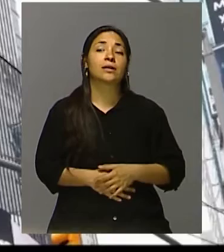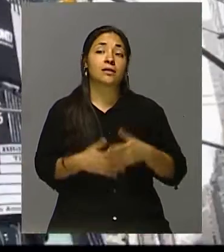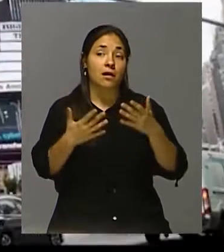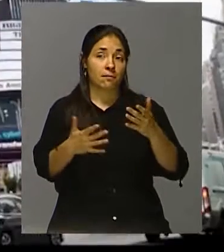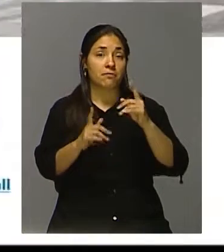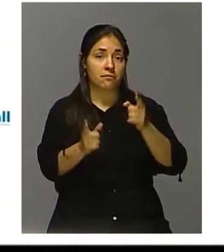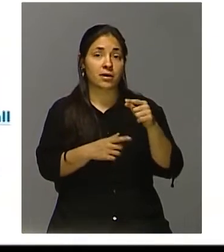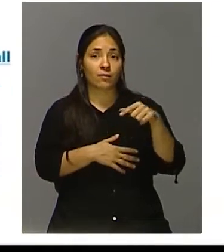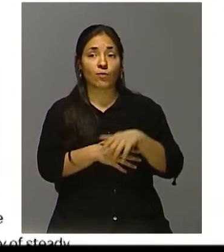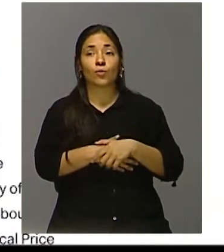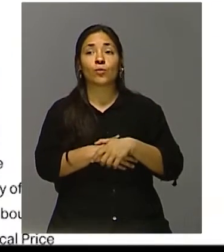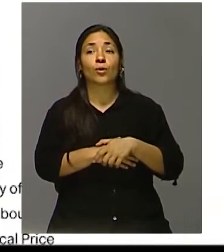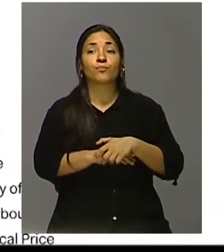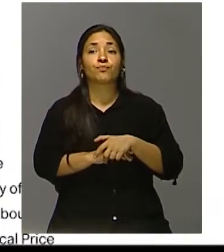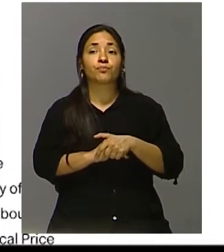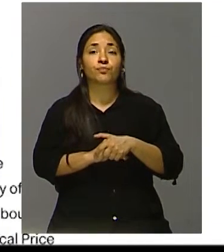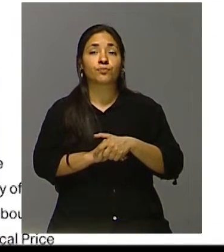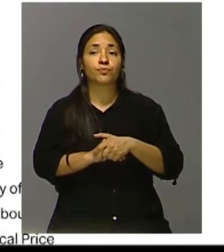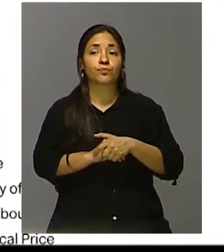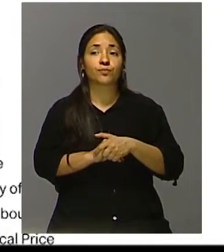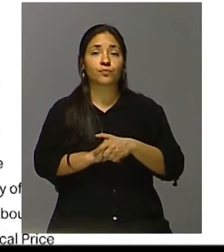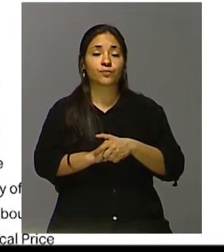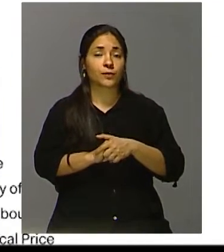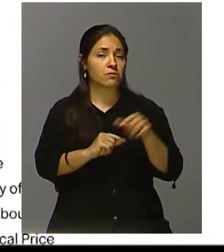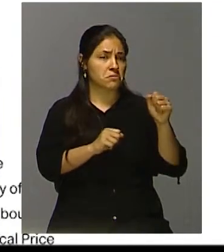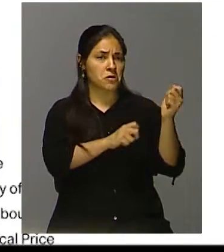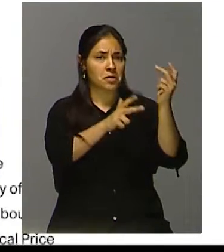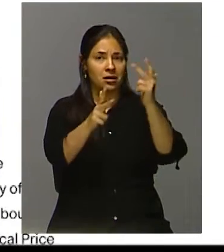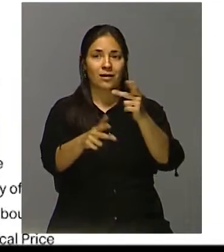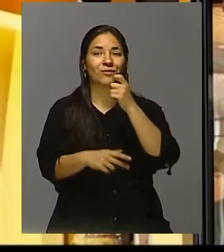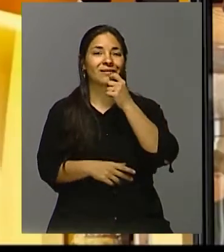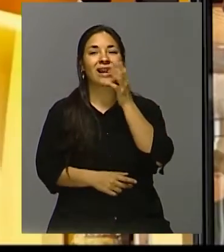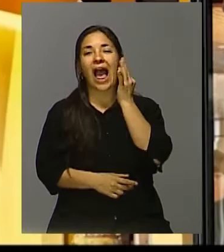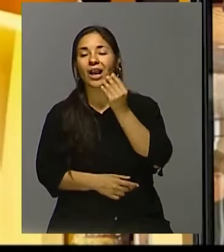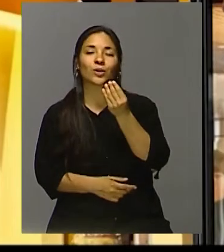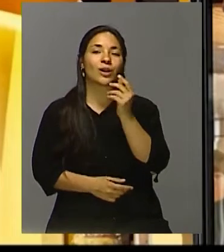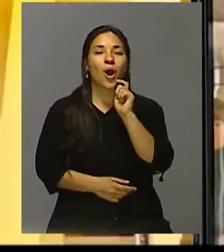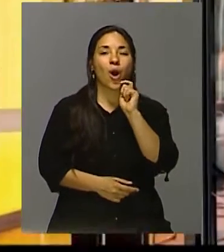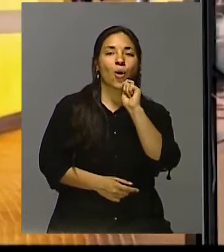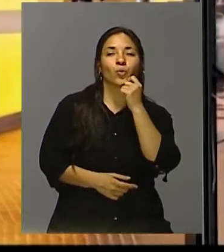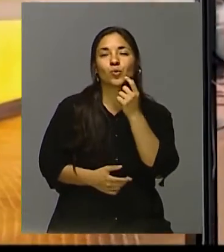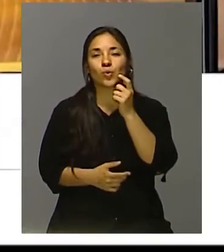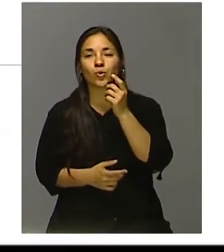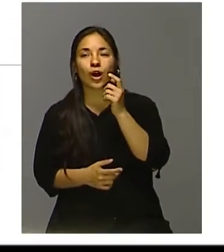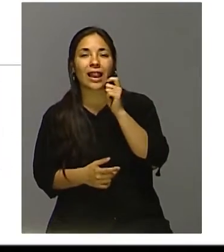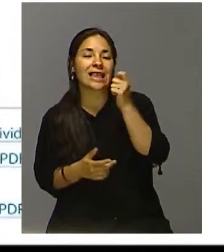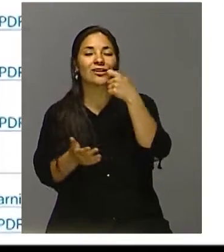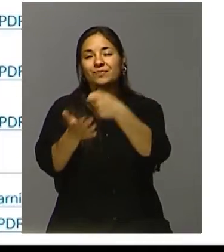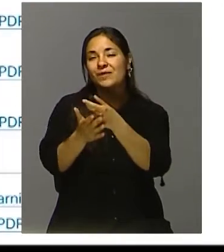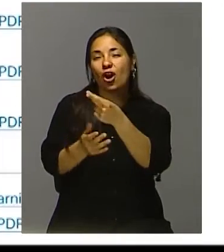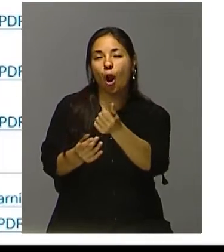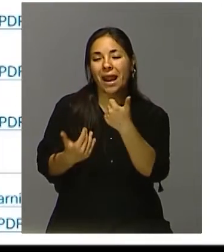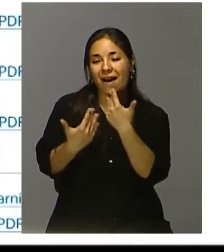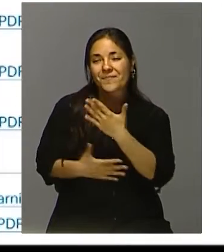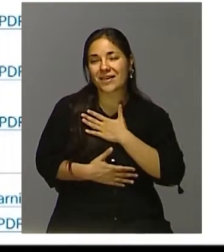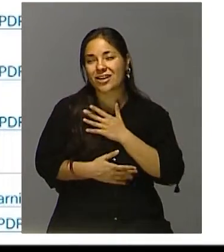bien mencionás respecto de darme un gusto o determinadas cosas, el tema es cuando vos te criás